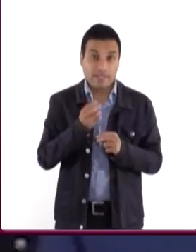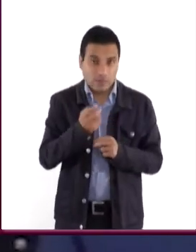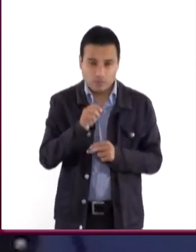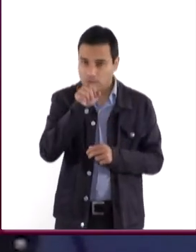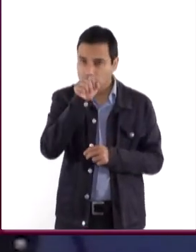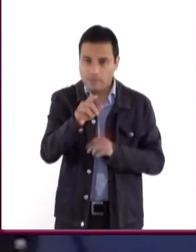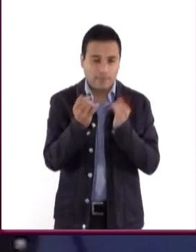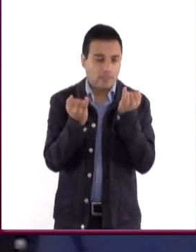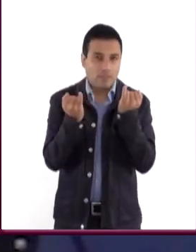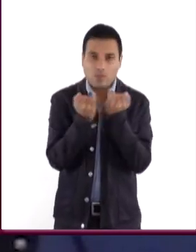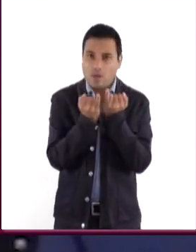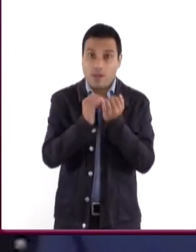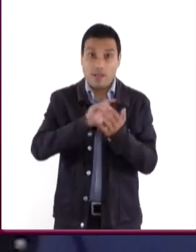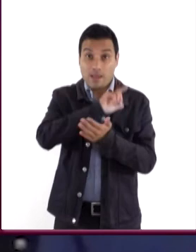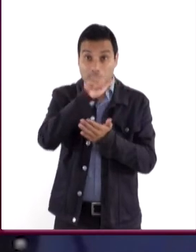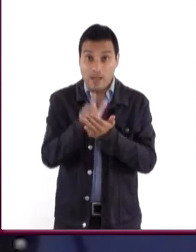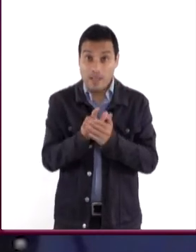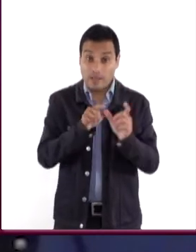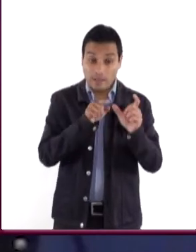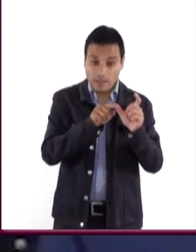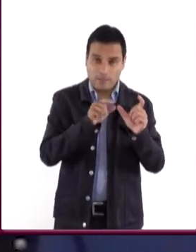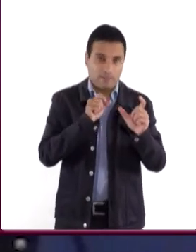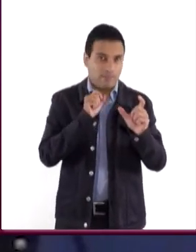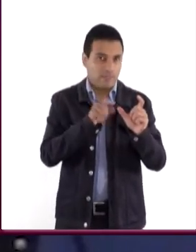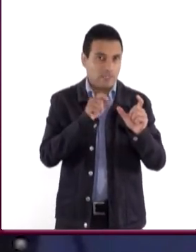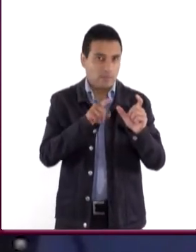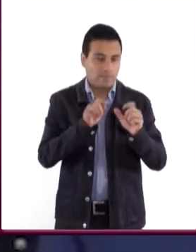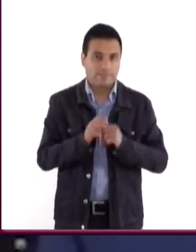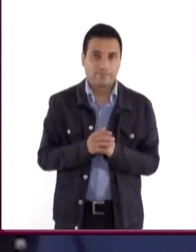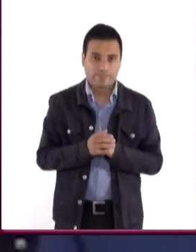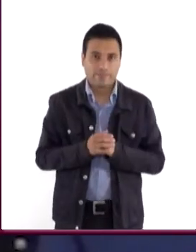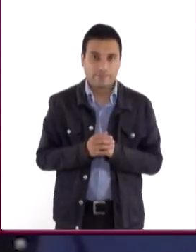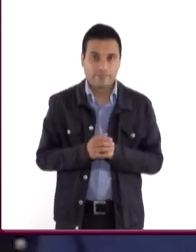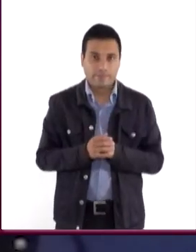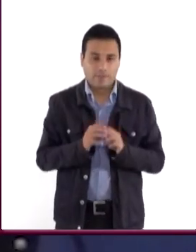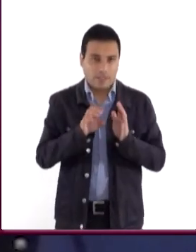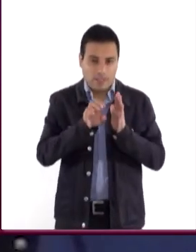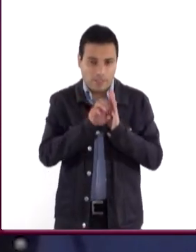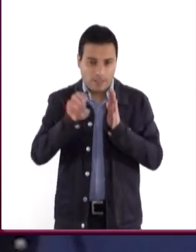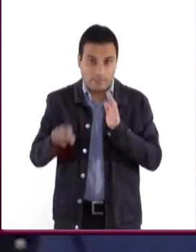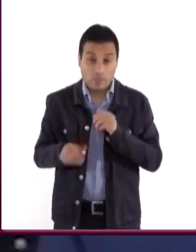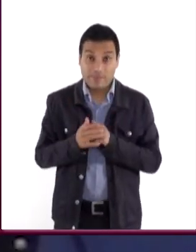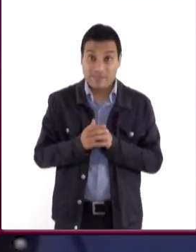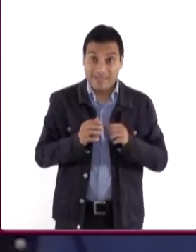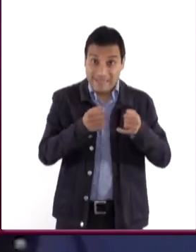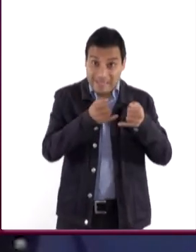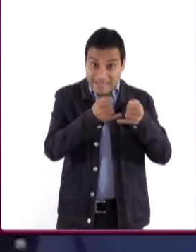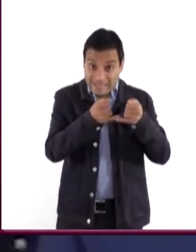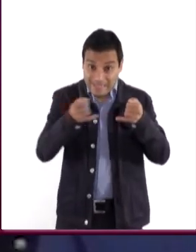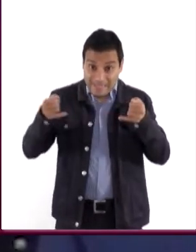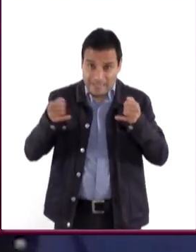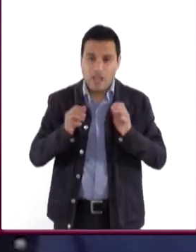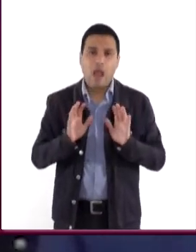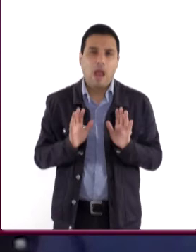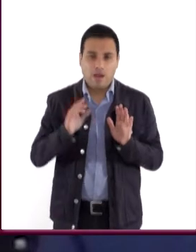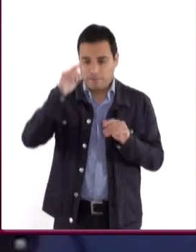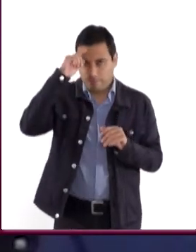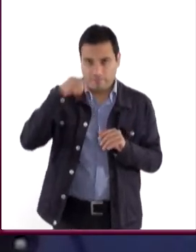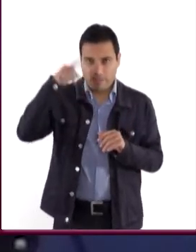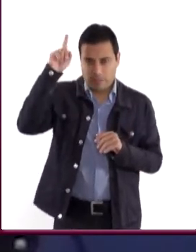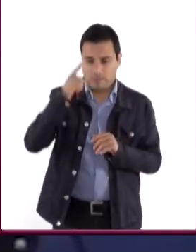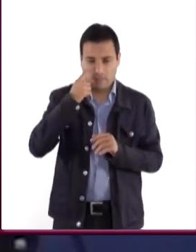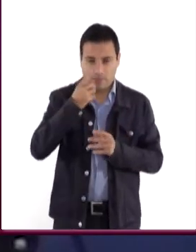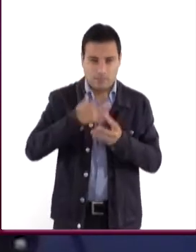la constante, porque si es lineal y de un orden, pues es solamente en un sentido. Pero en el caso